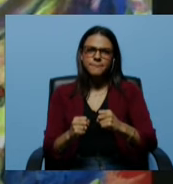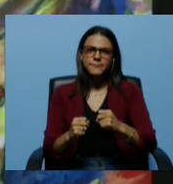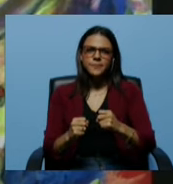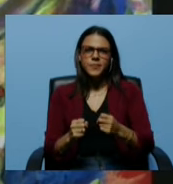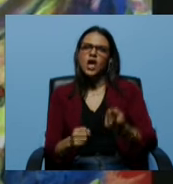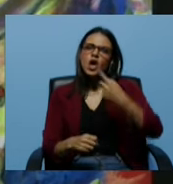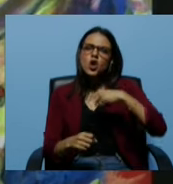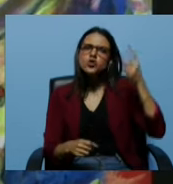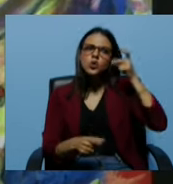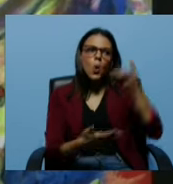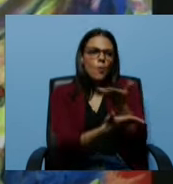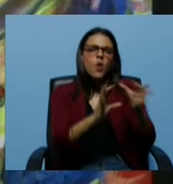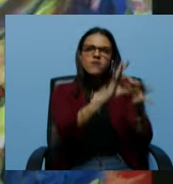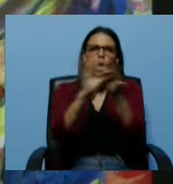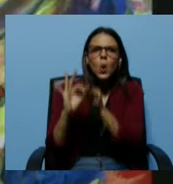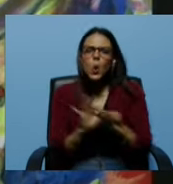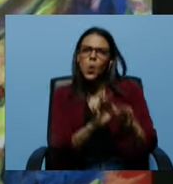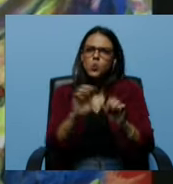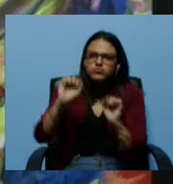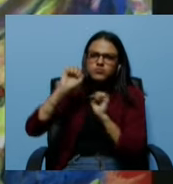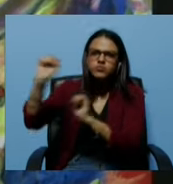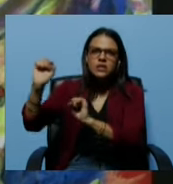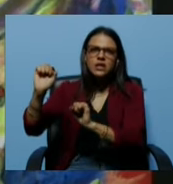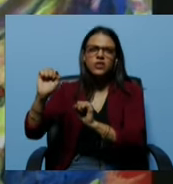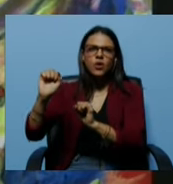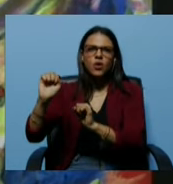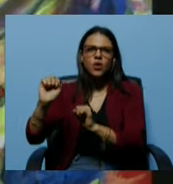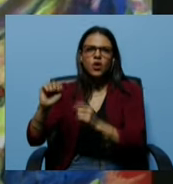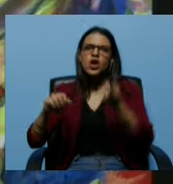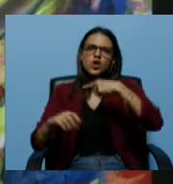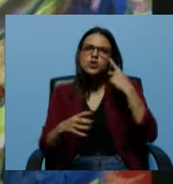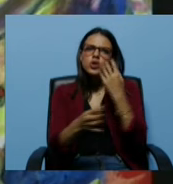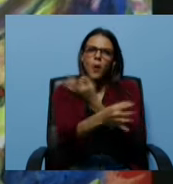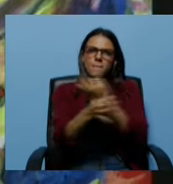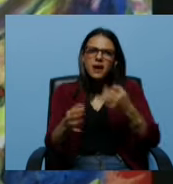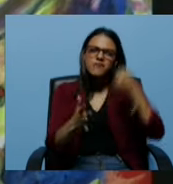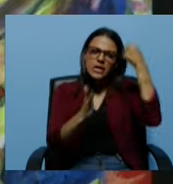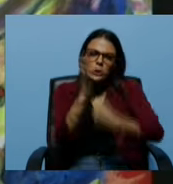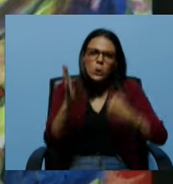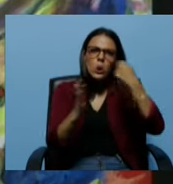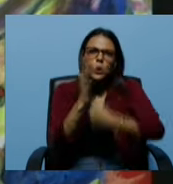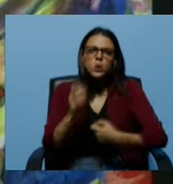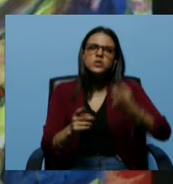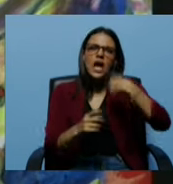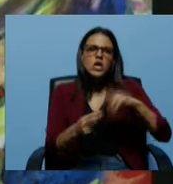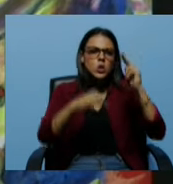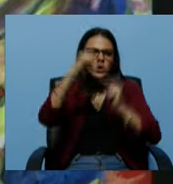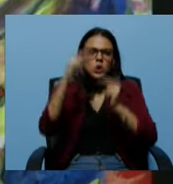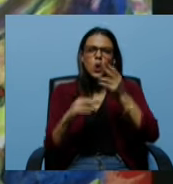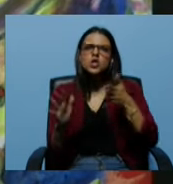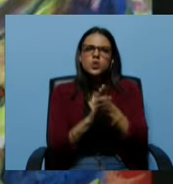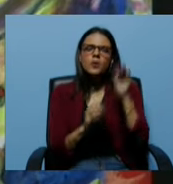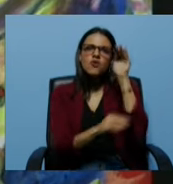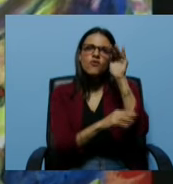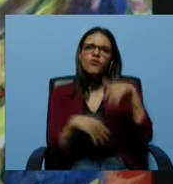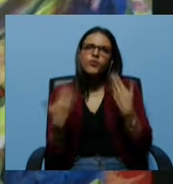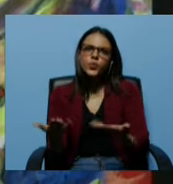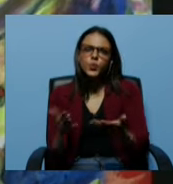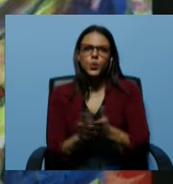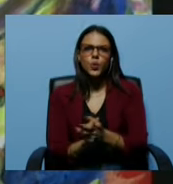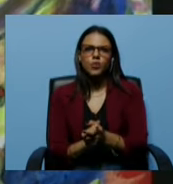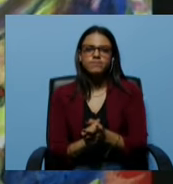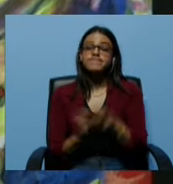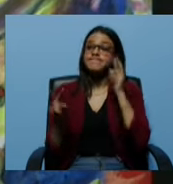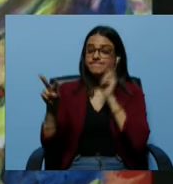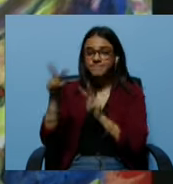un pueblo unido, con unión perfecta de lucha y de construcción hacia el futuro. Desde